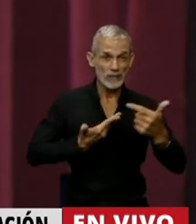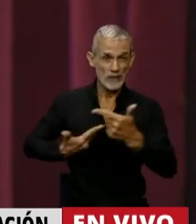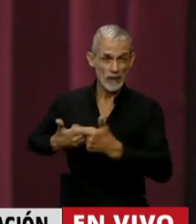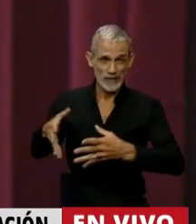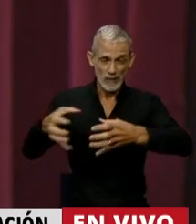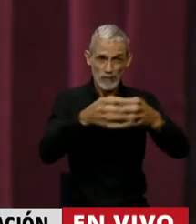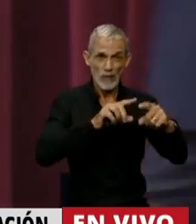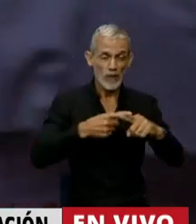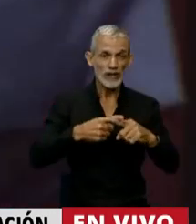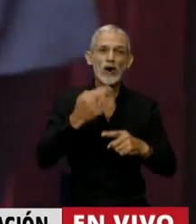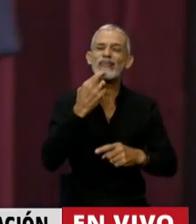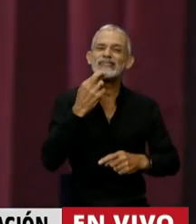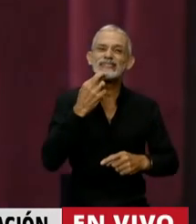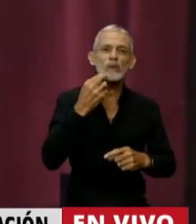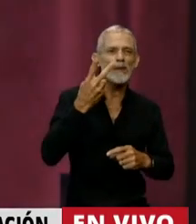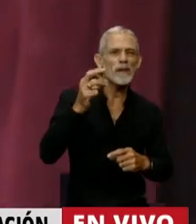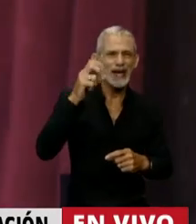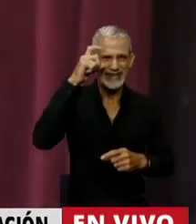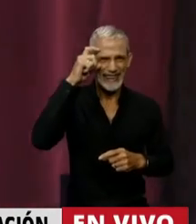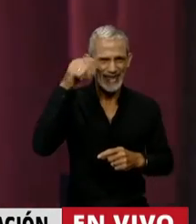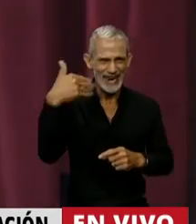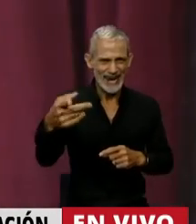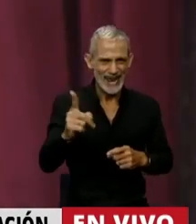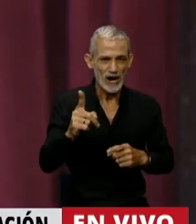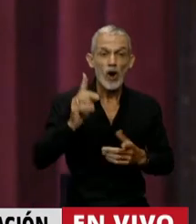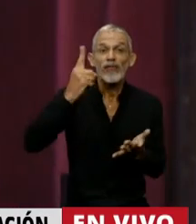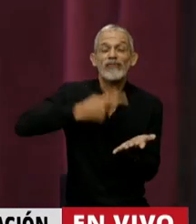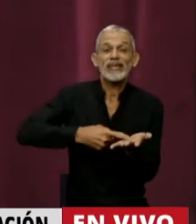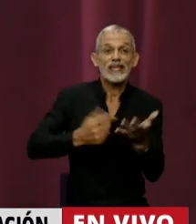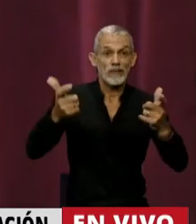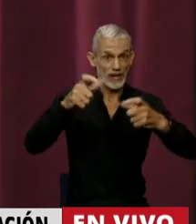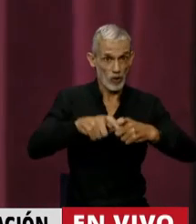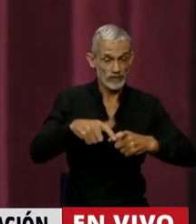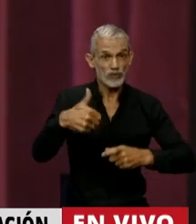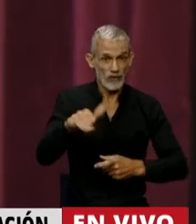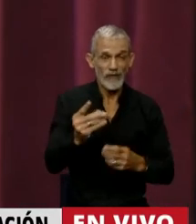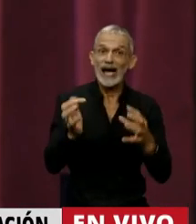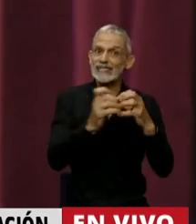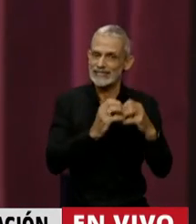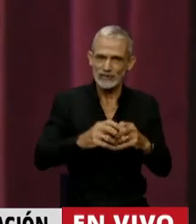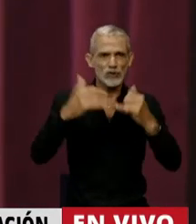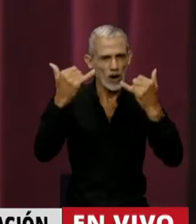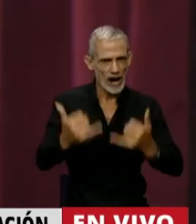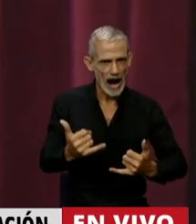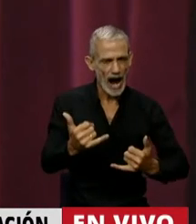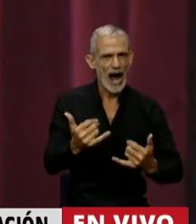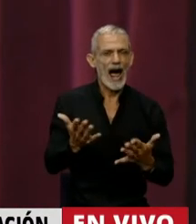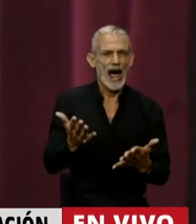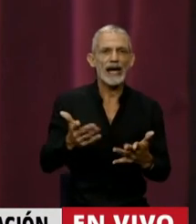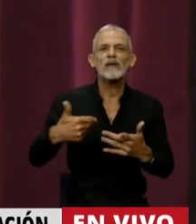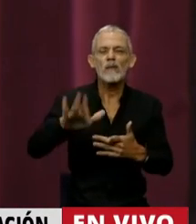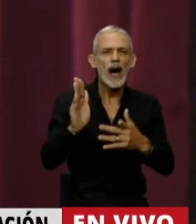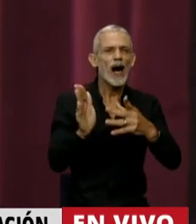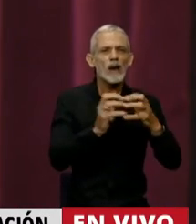el día 19 y 20 de enero dictamen de comisión mediante y sesión mediante se